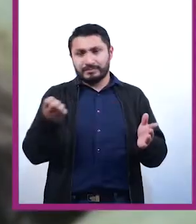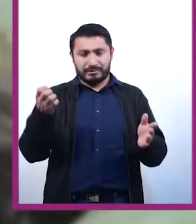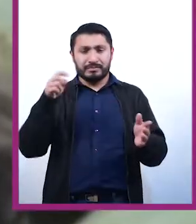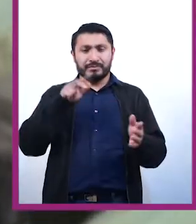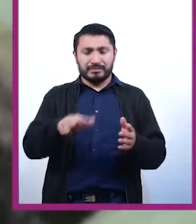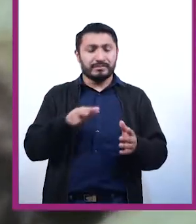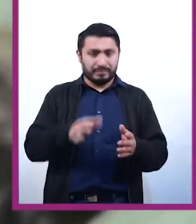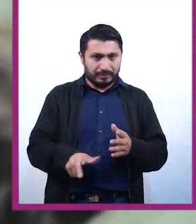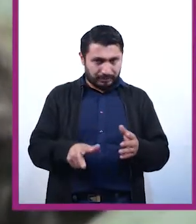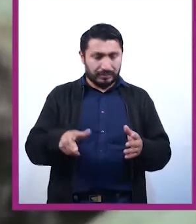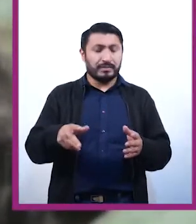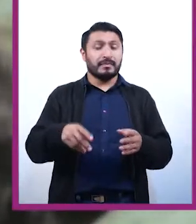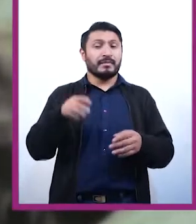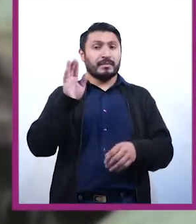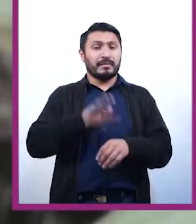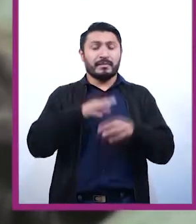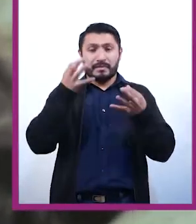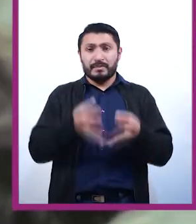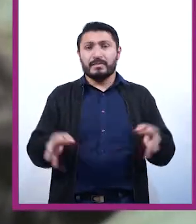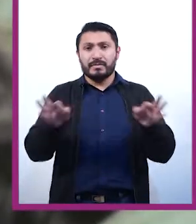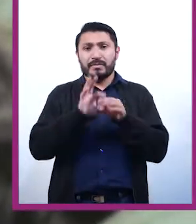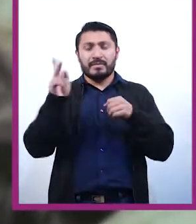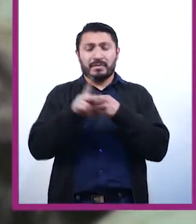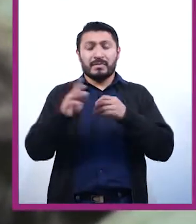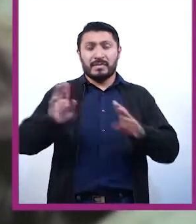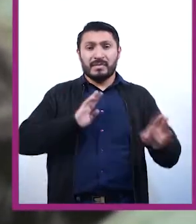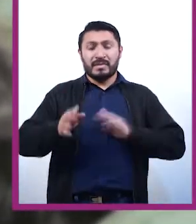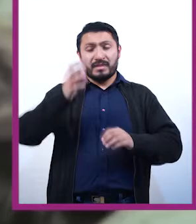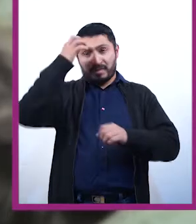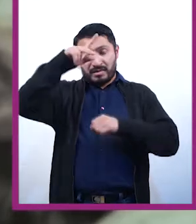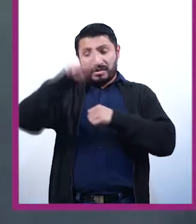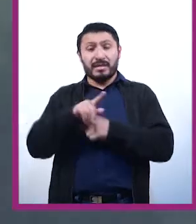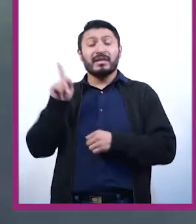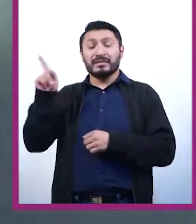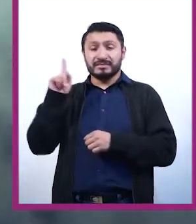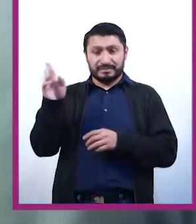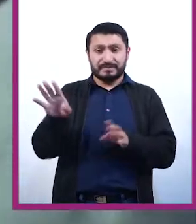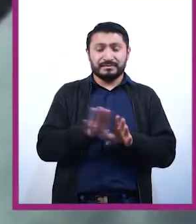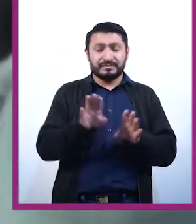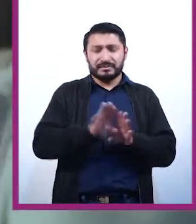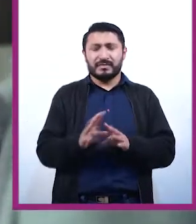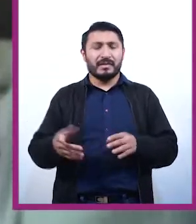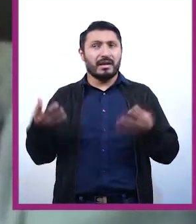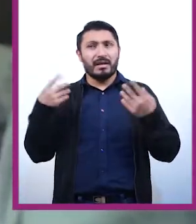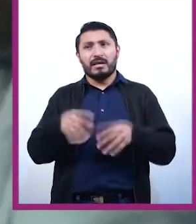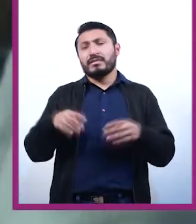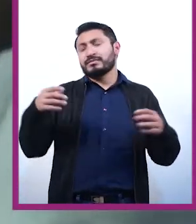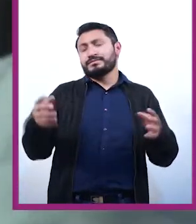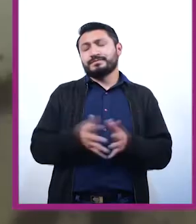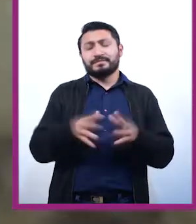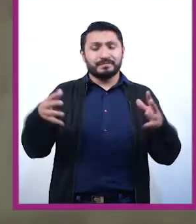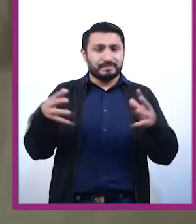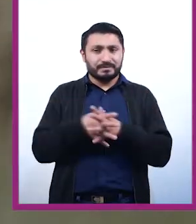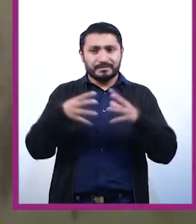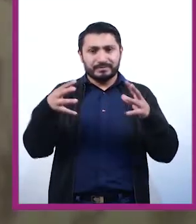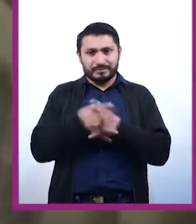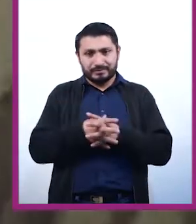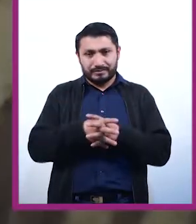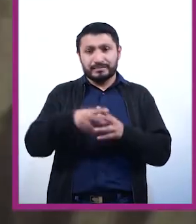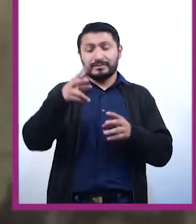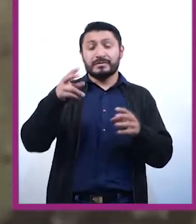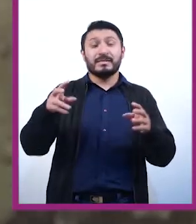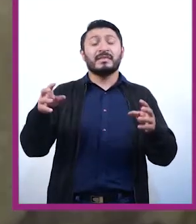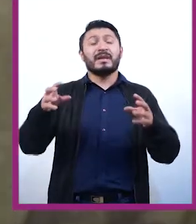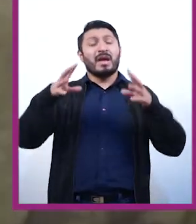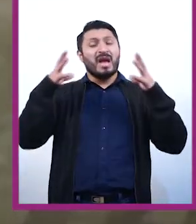y 1918, las principales potencias económicas y militares de Europa se enfrascaron en una cruenta